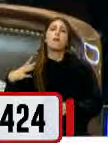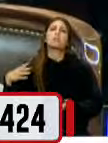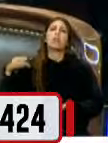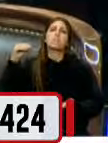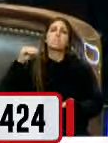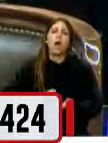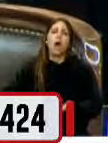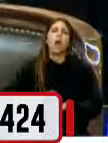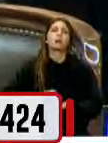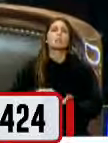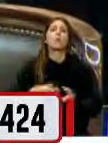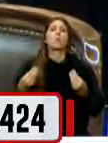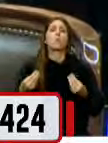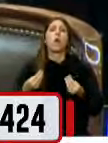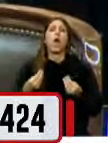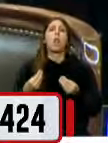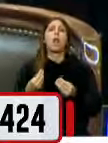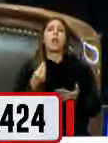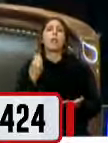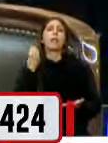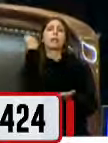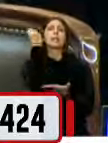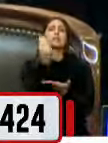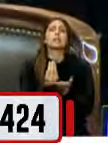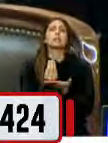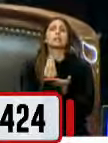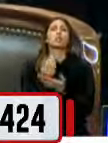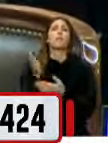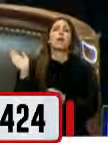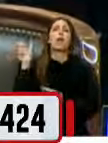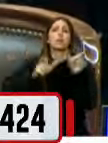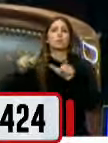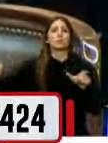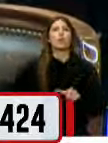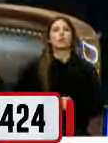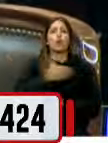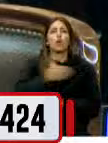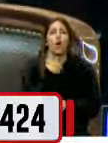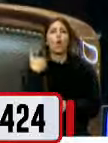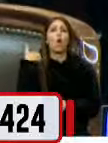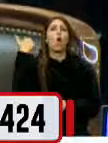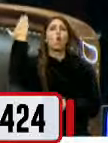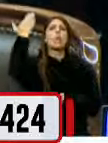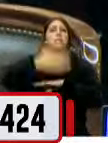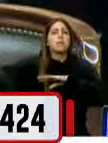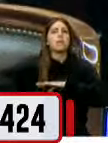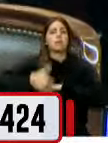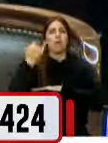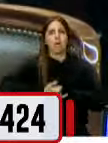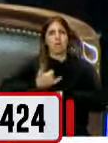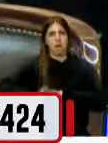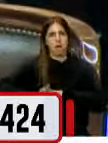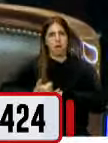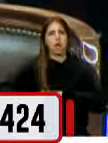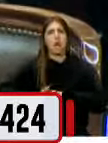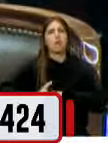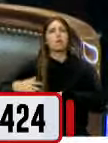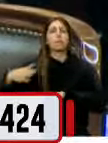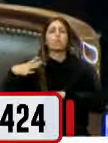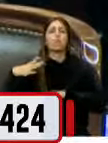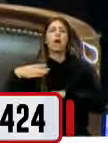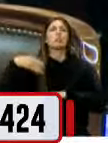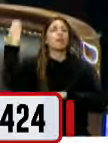Bueno, gracias, Mati. Miren, aquí justamente... A ver, ¿qué nos querías decir? Pensador. Sí. El cordón policial. Ah, el